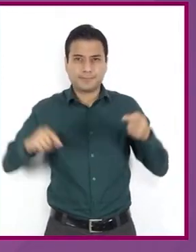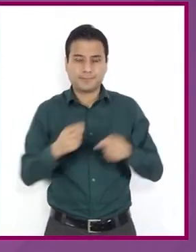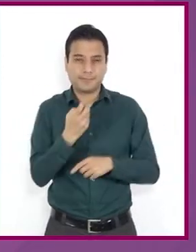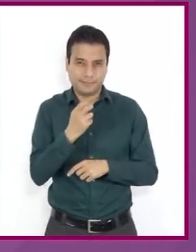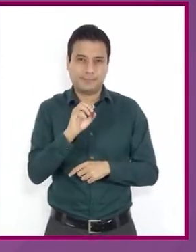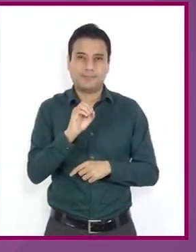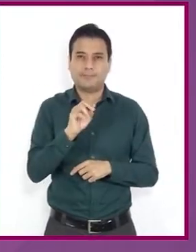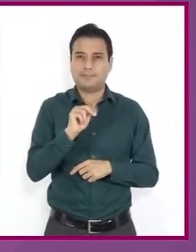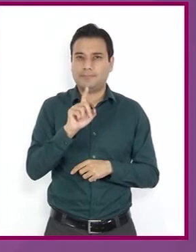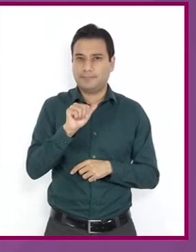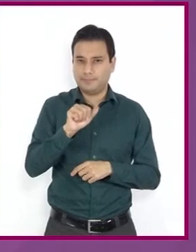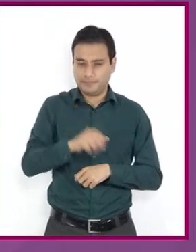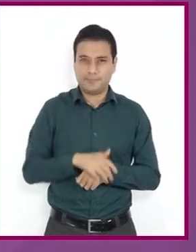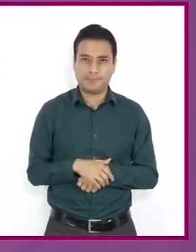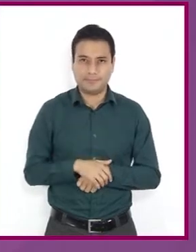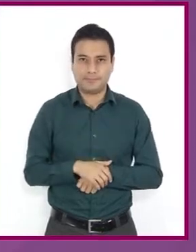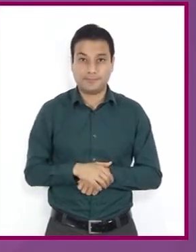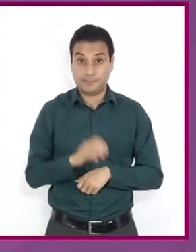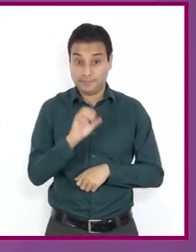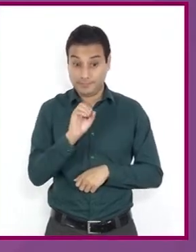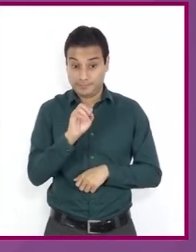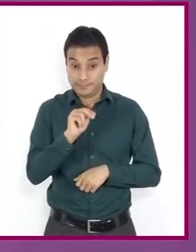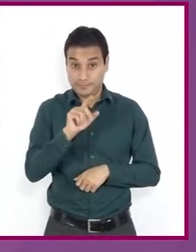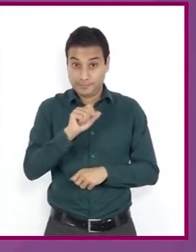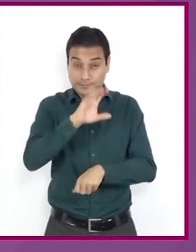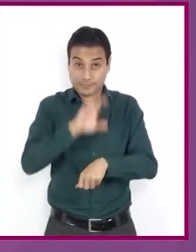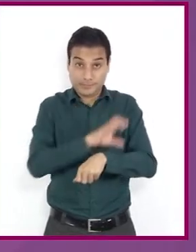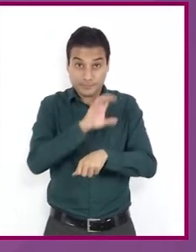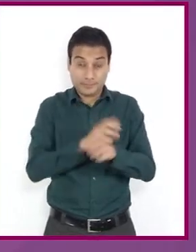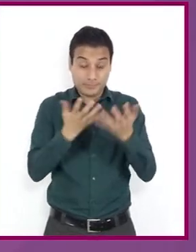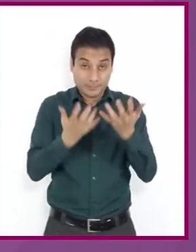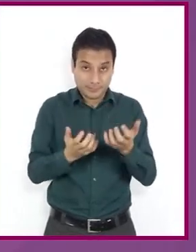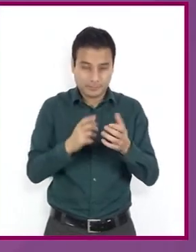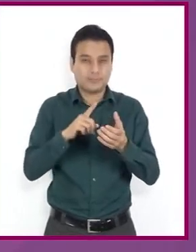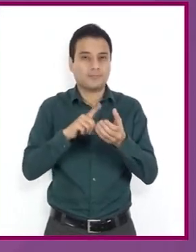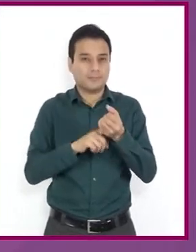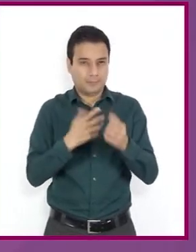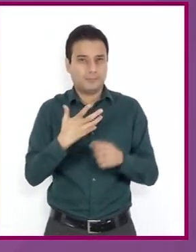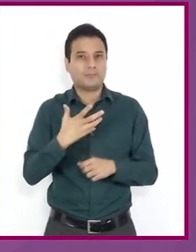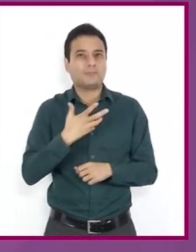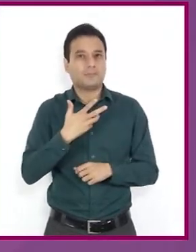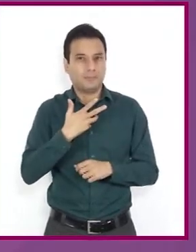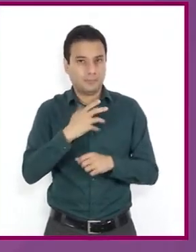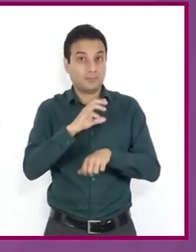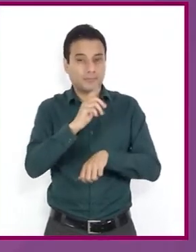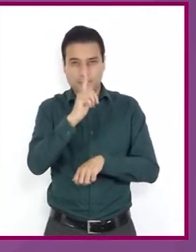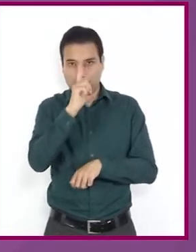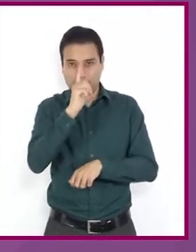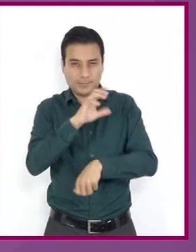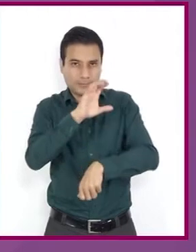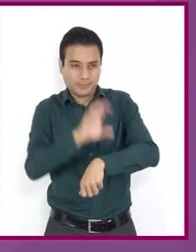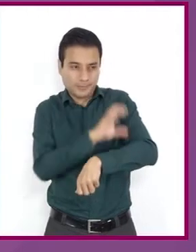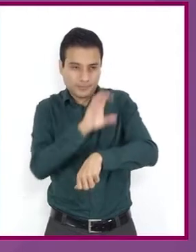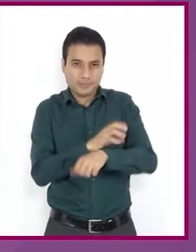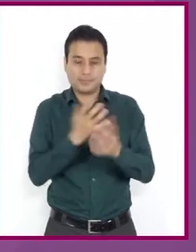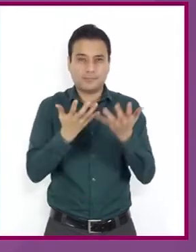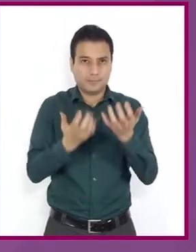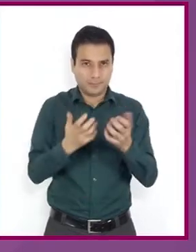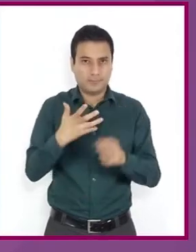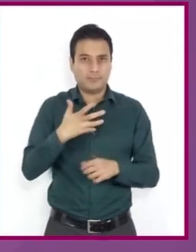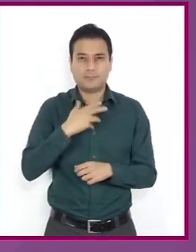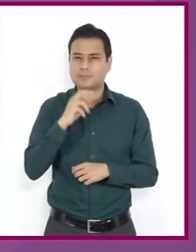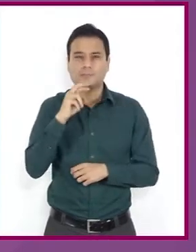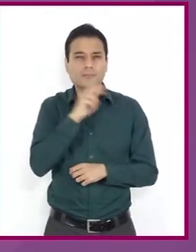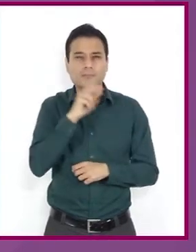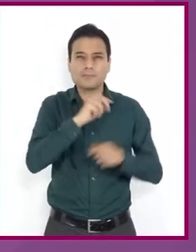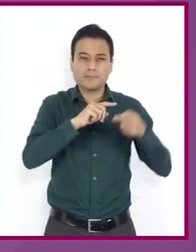mediante ondas. Las ondas electromagnéticas están compuestas de campos eléctricos y magnéticos que oscilan rápidamente y